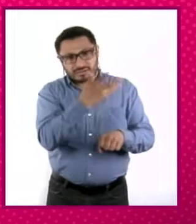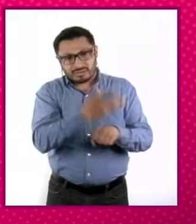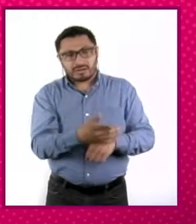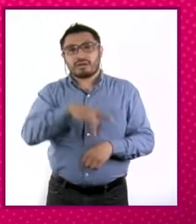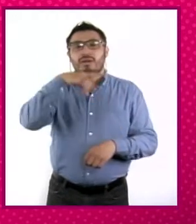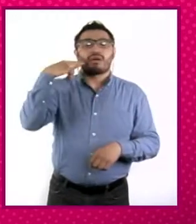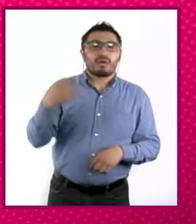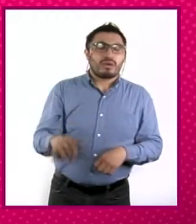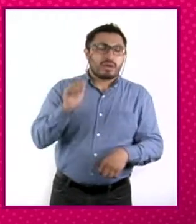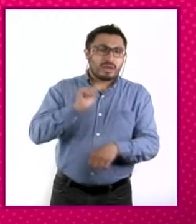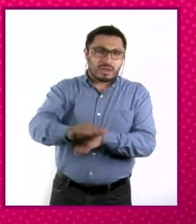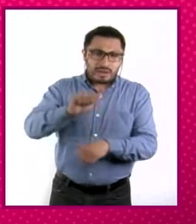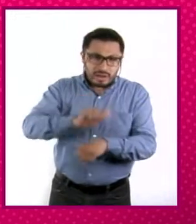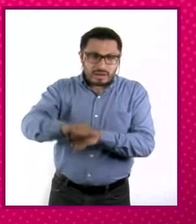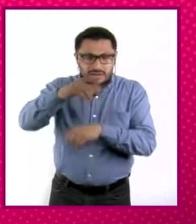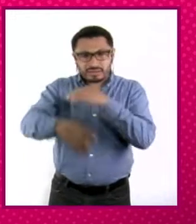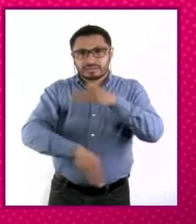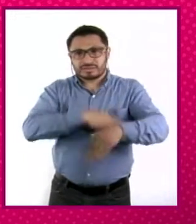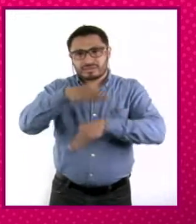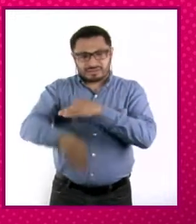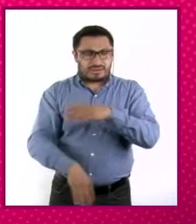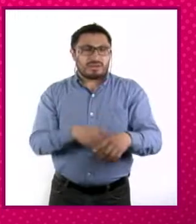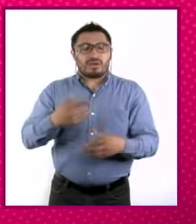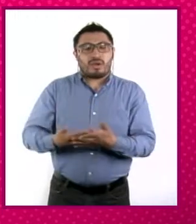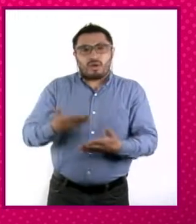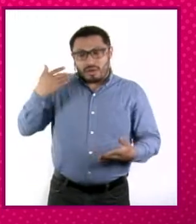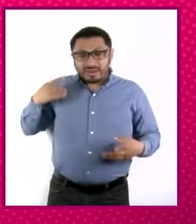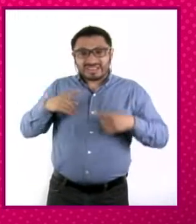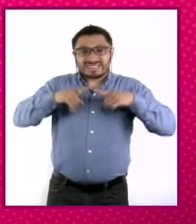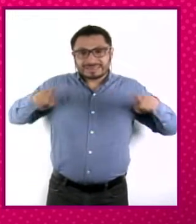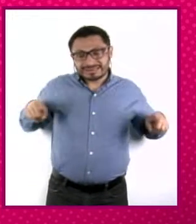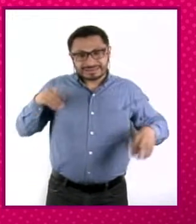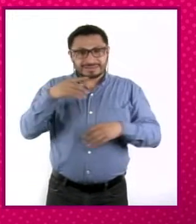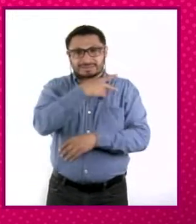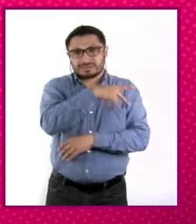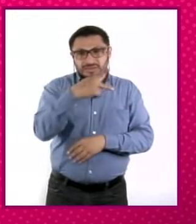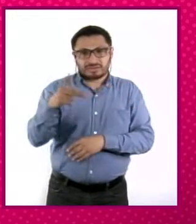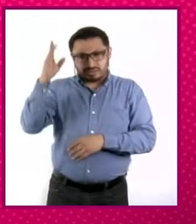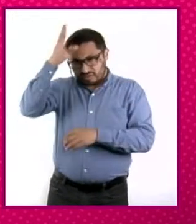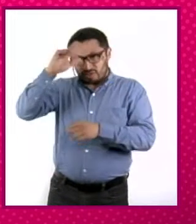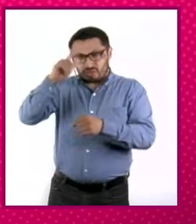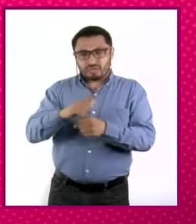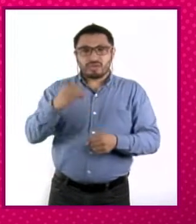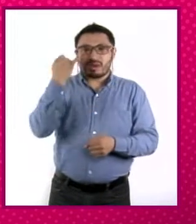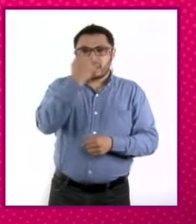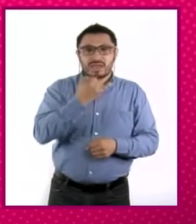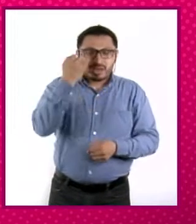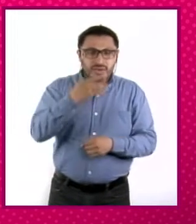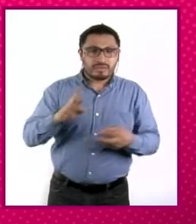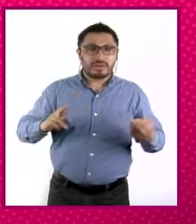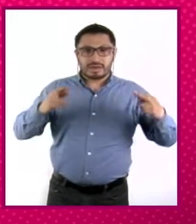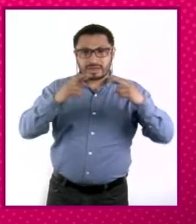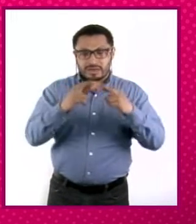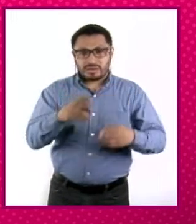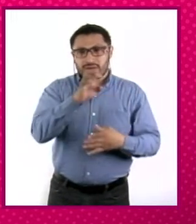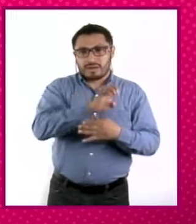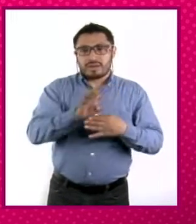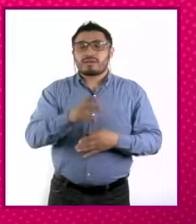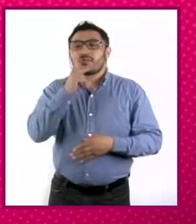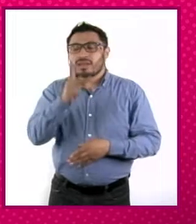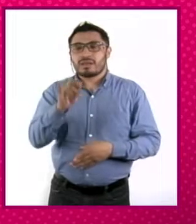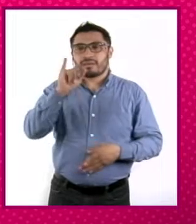Chile, Argentina. Todos ellos eran diferentes, todos tenían su cultura, su idioma, su religión. Entonces la palabra indio nos